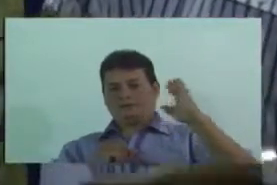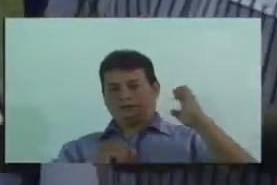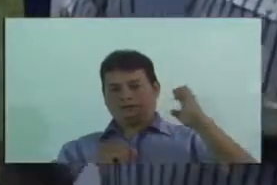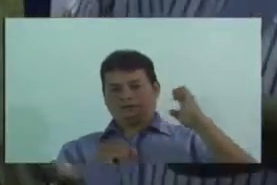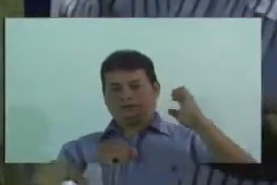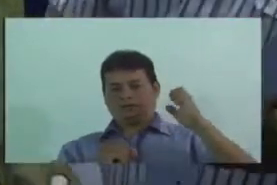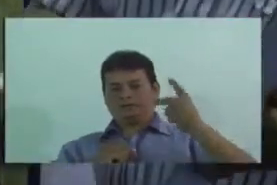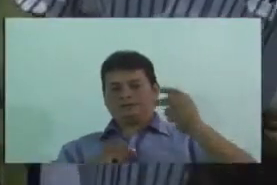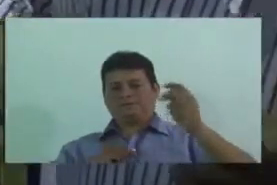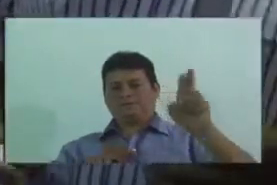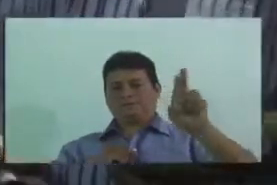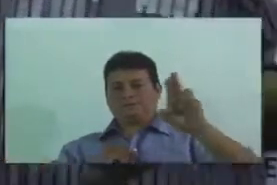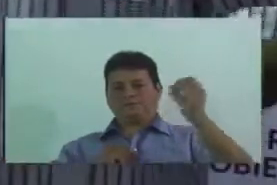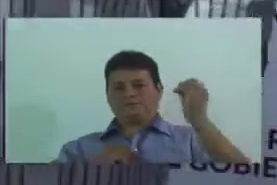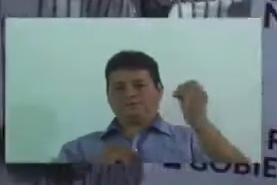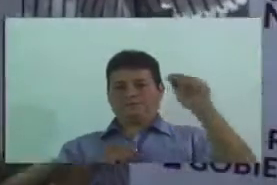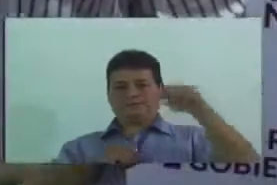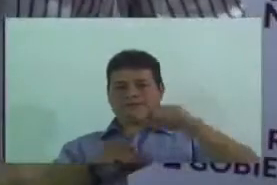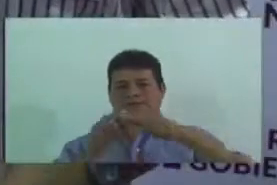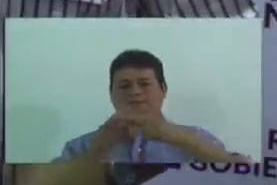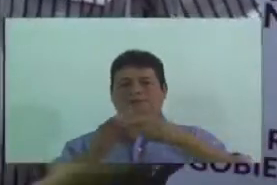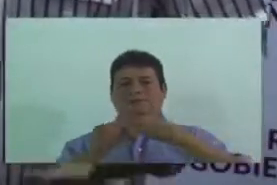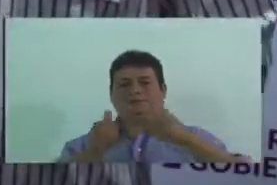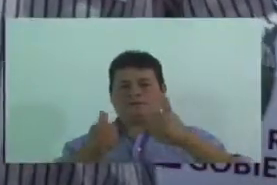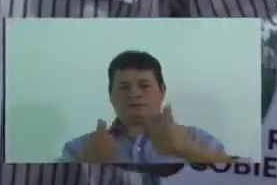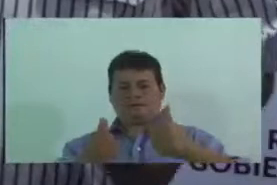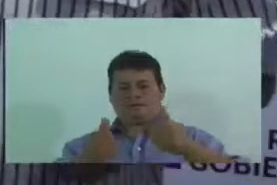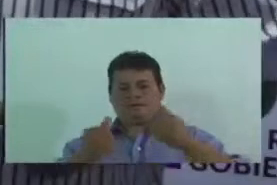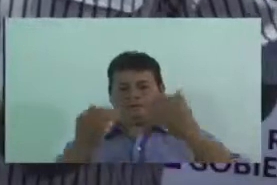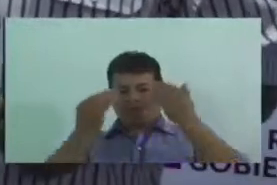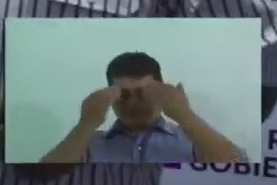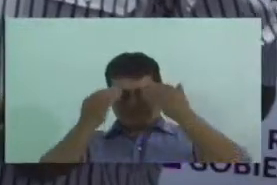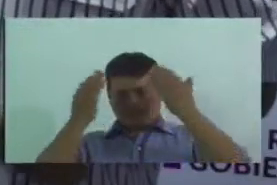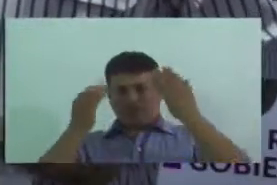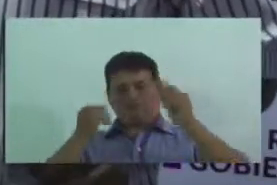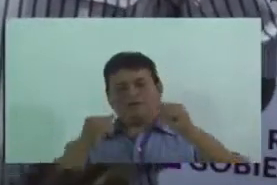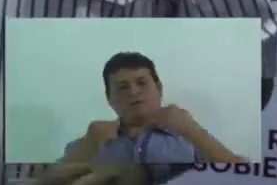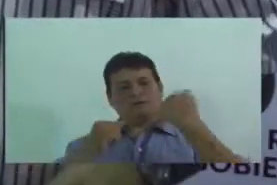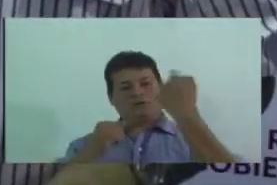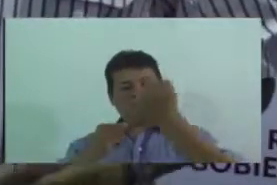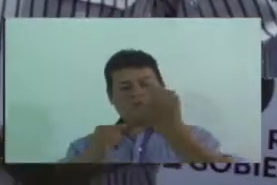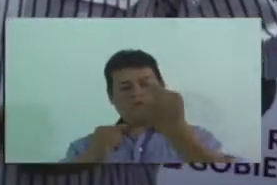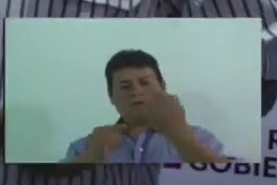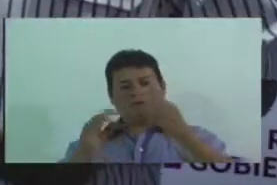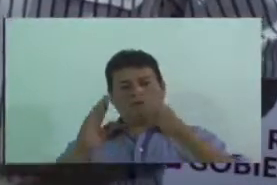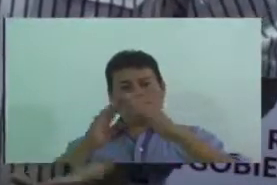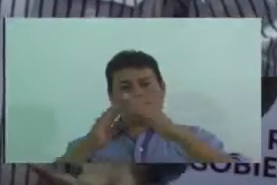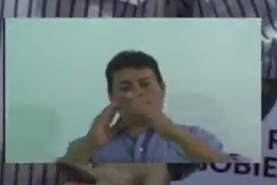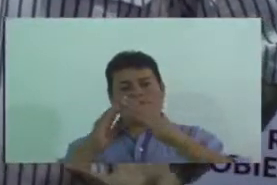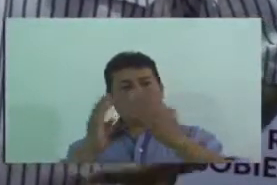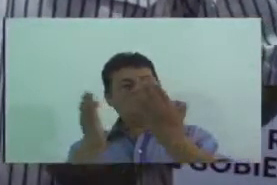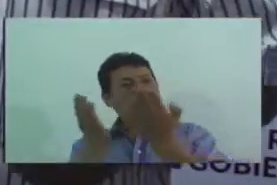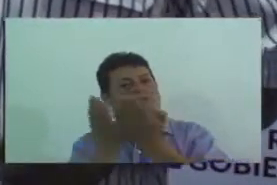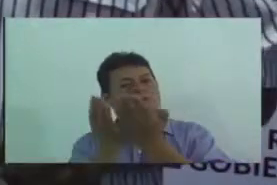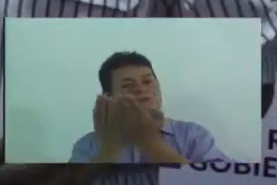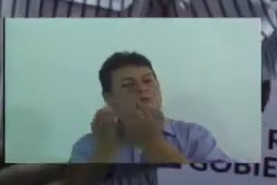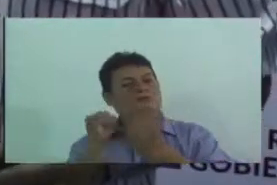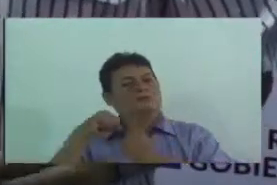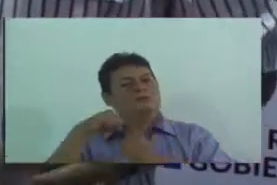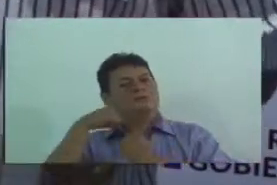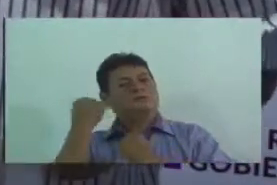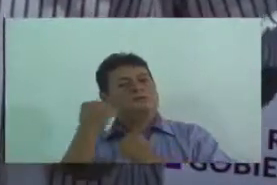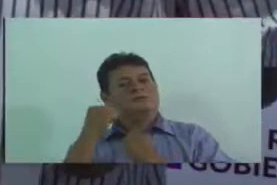iguales. Muy bien, esto ha sido todo por hoy. Muchas gracias por su atención. Espero que hayan aprendido. Vamos a seguir